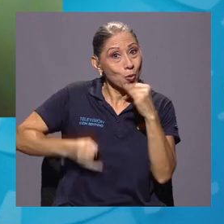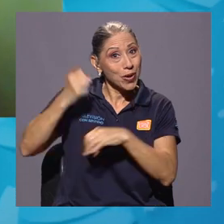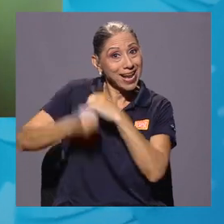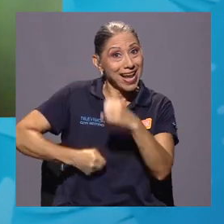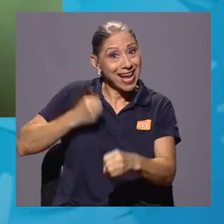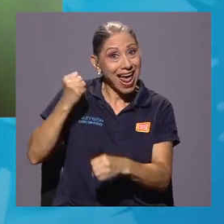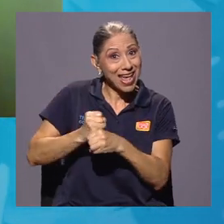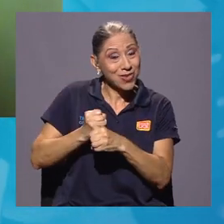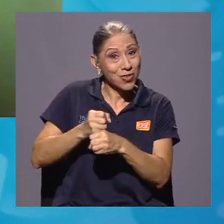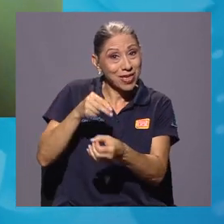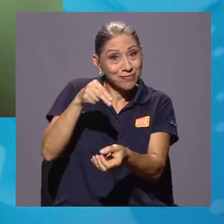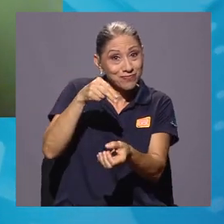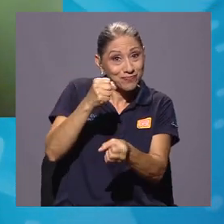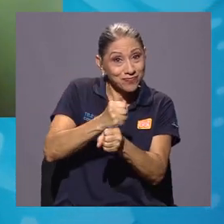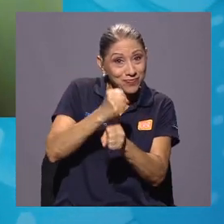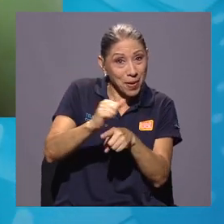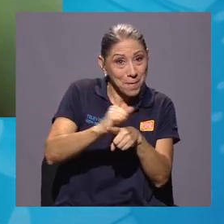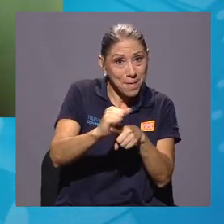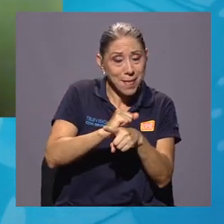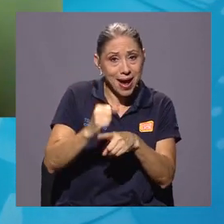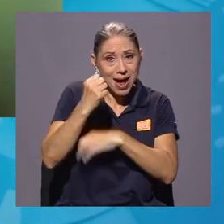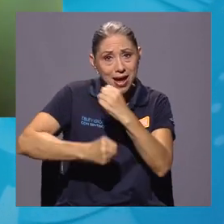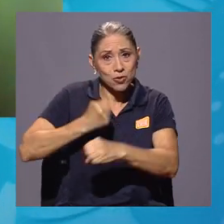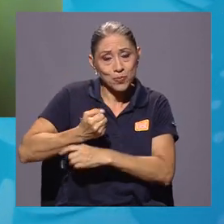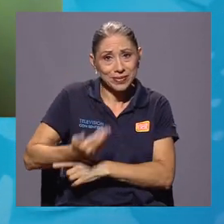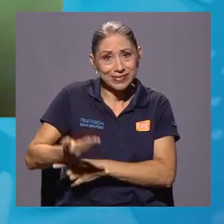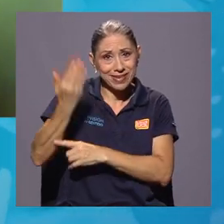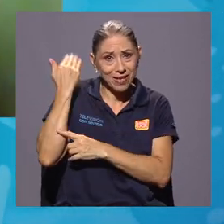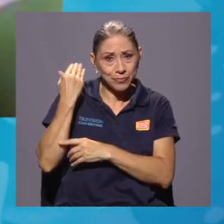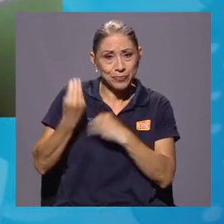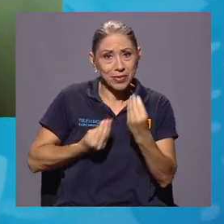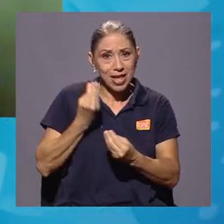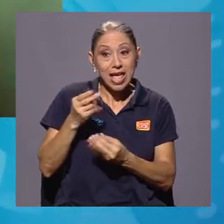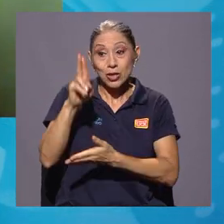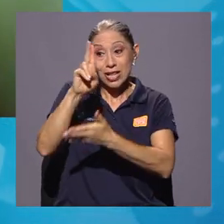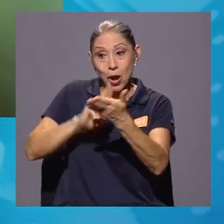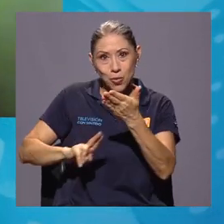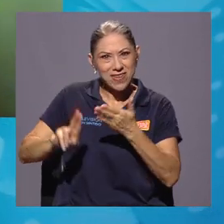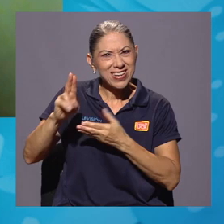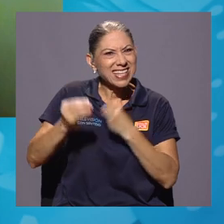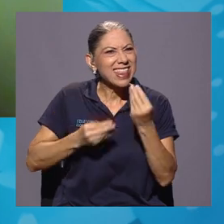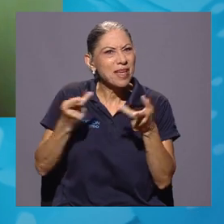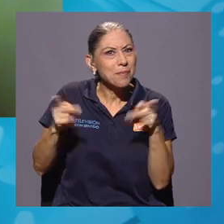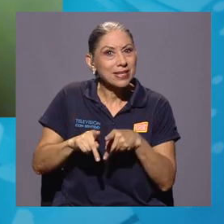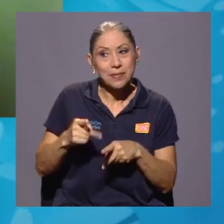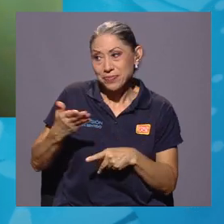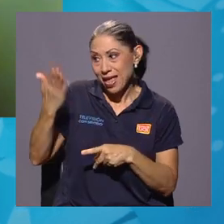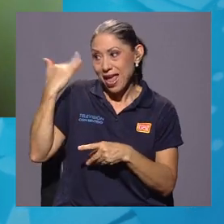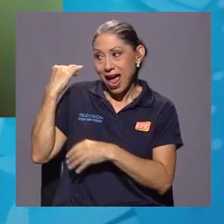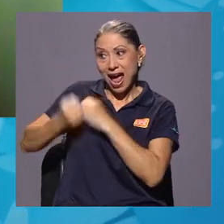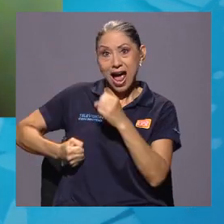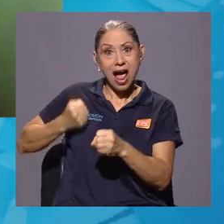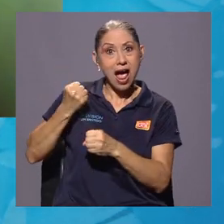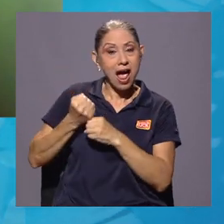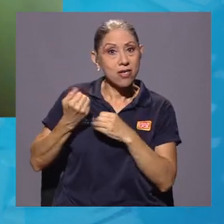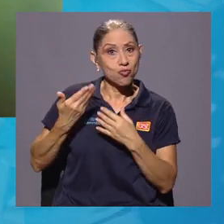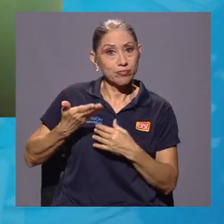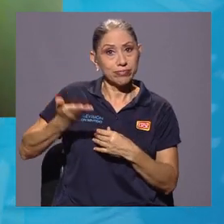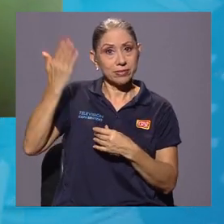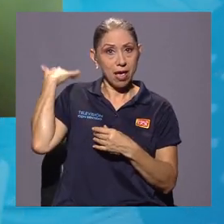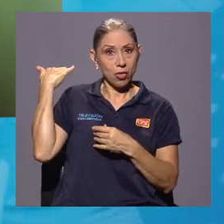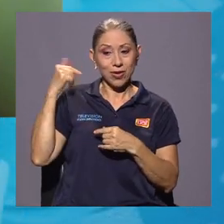el 2020, la universidad tiene todo ese año y lo que llevamos de este de no graduar médicos